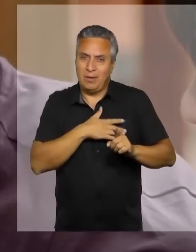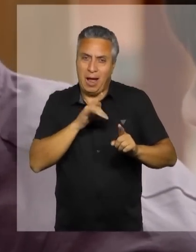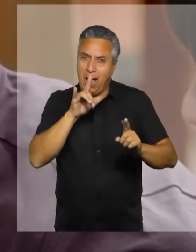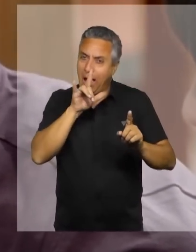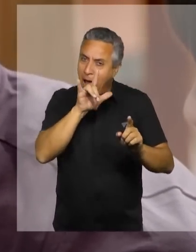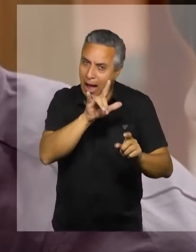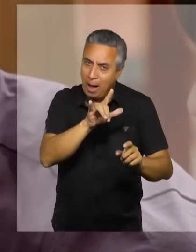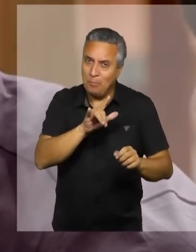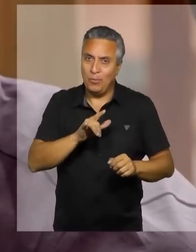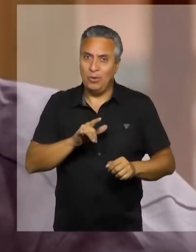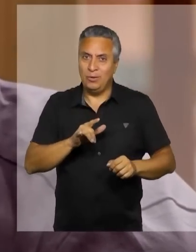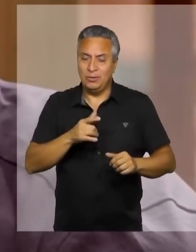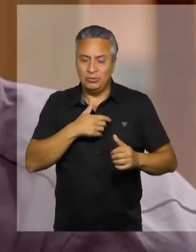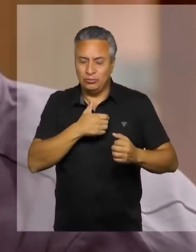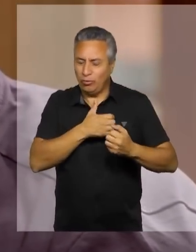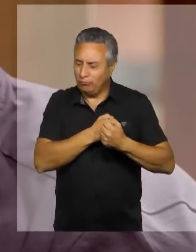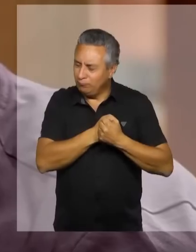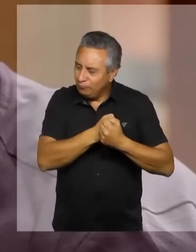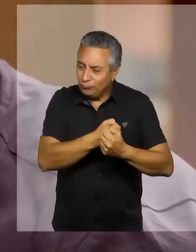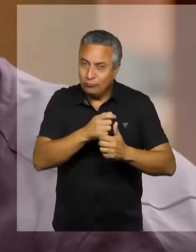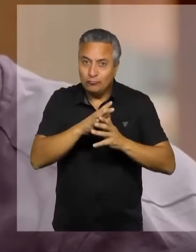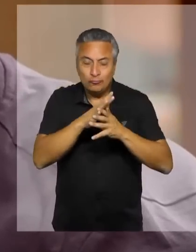Que la amo más que nada en el mundo.